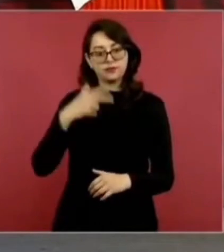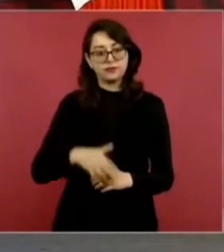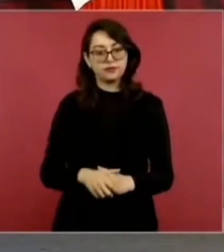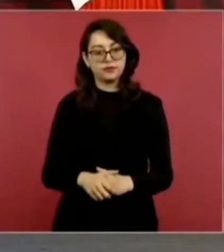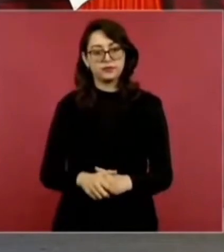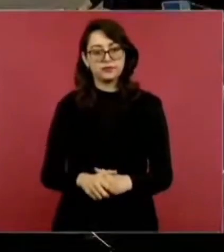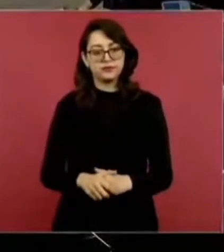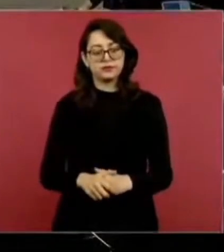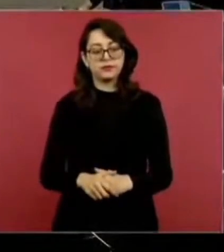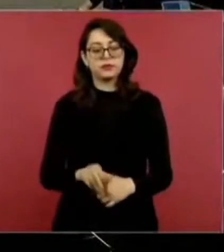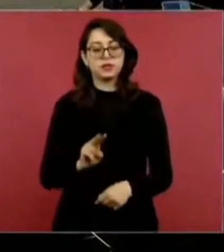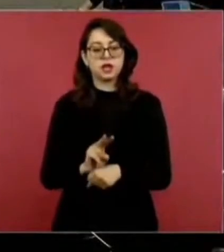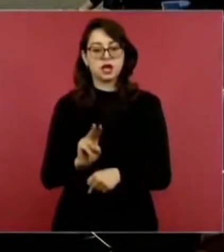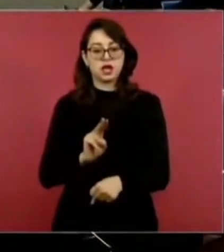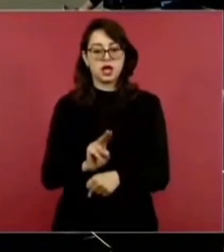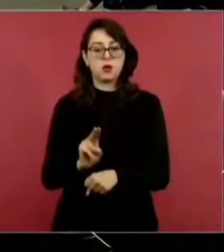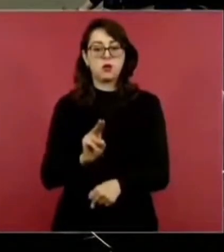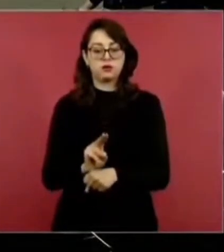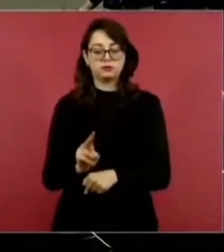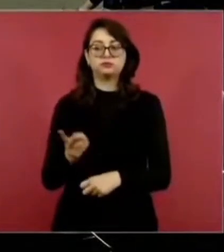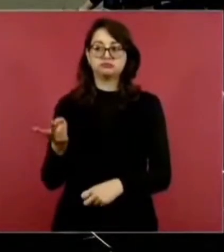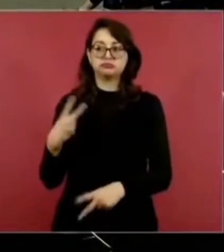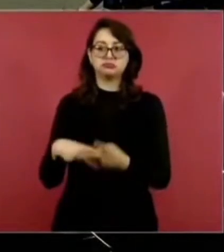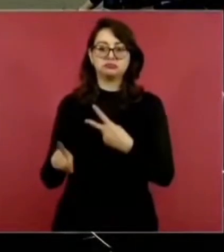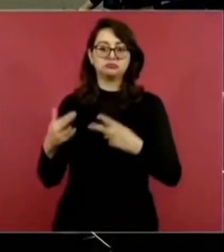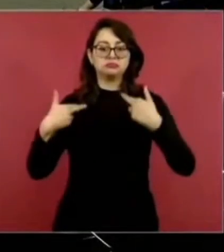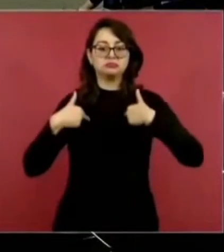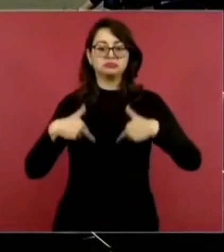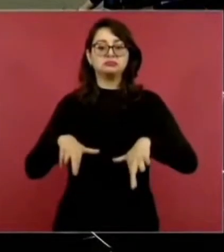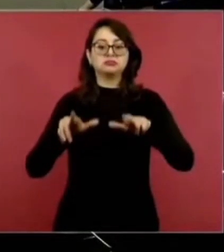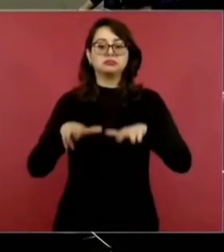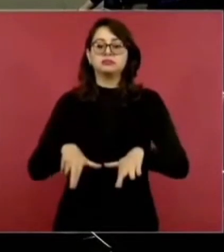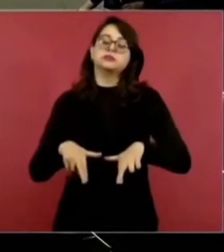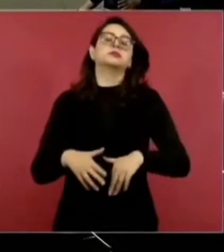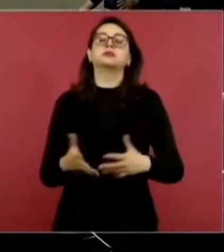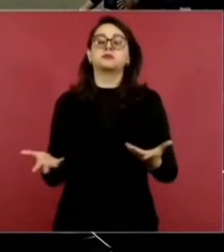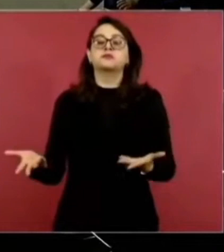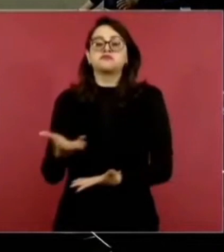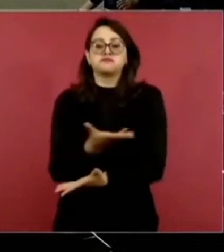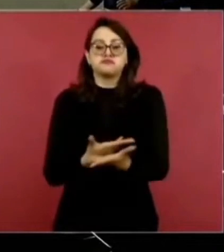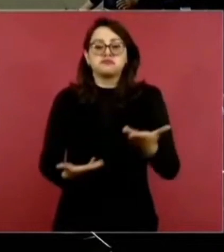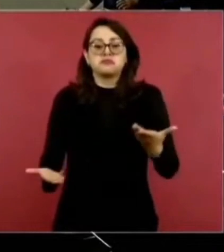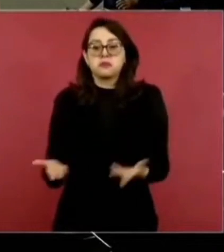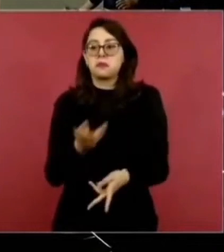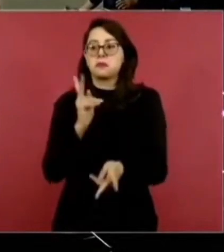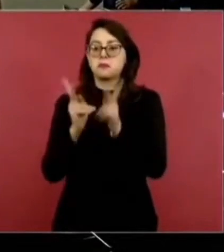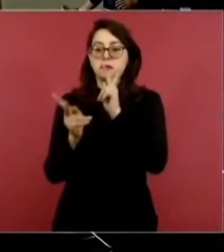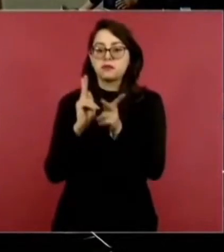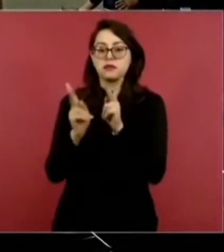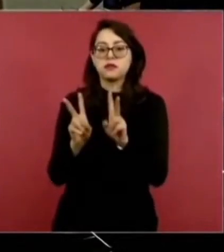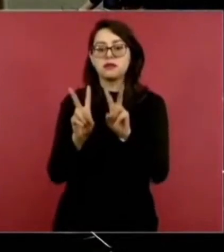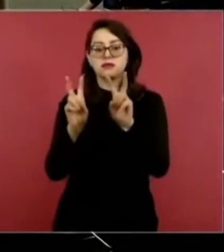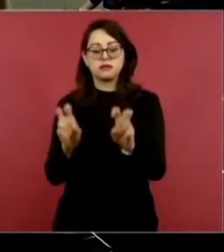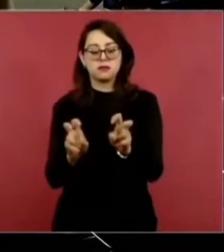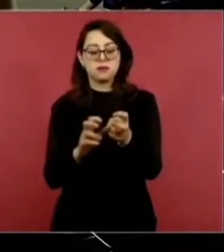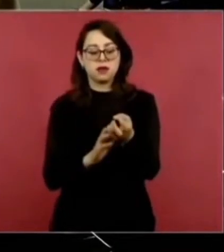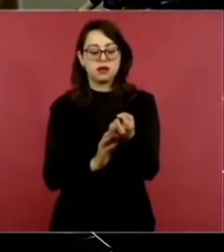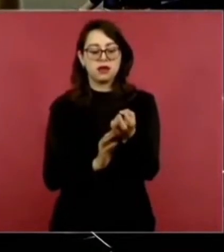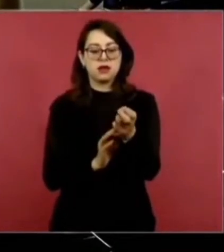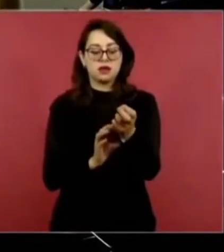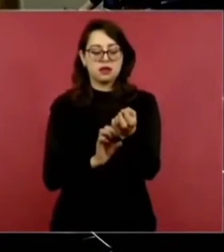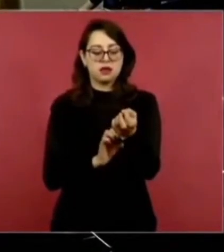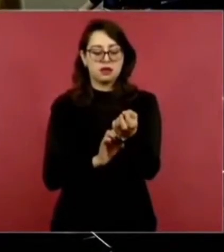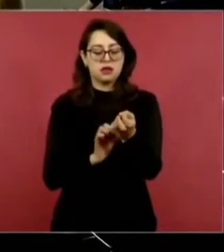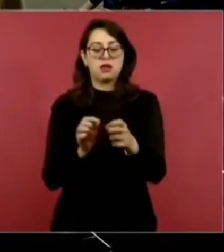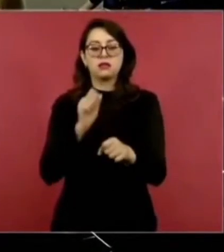y Nicaragua. Entonces, ellos fueron los que asistieron, estuvo también el vicepresidente